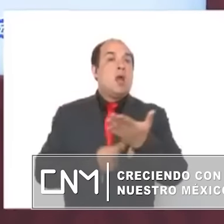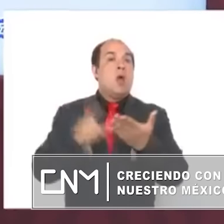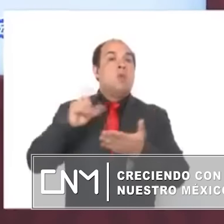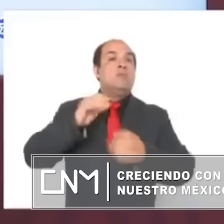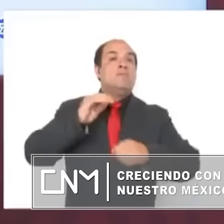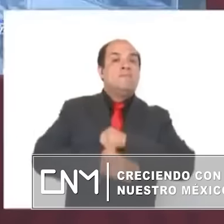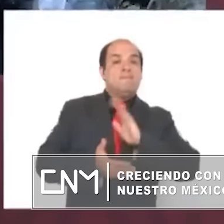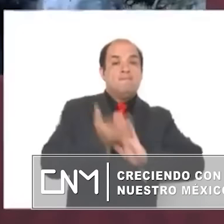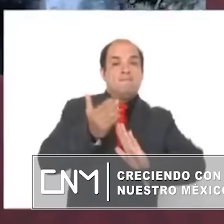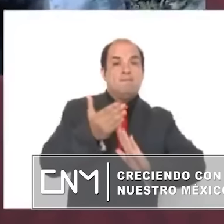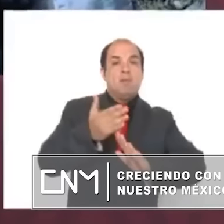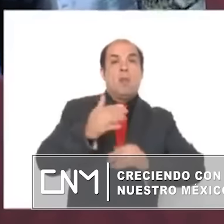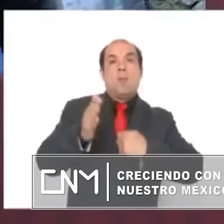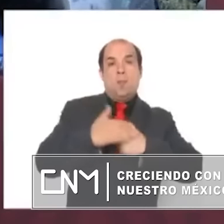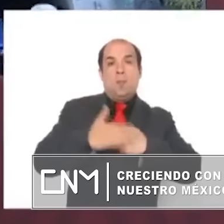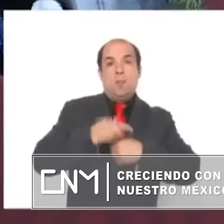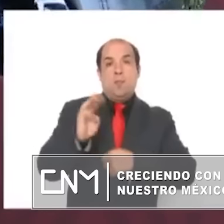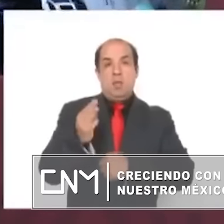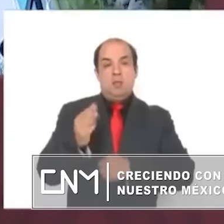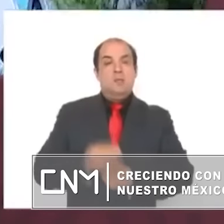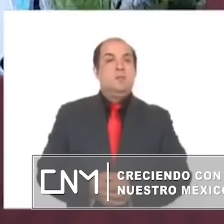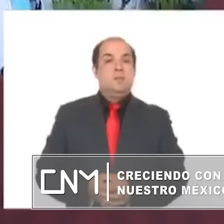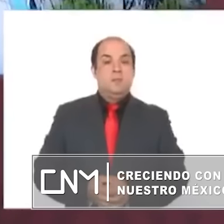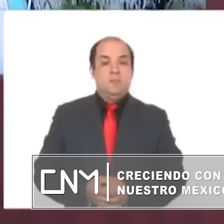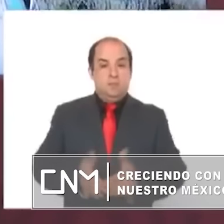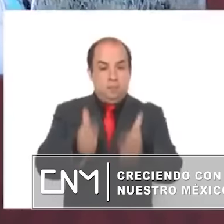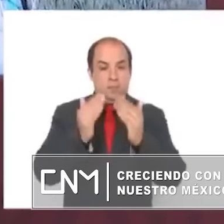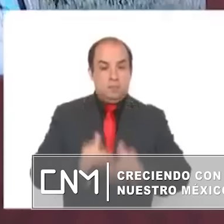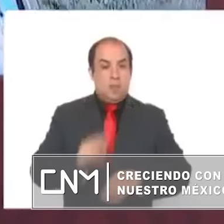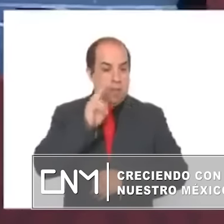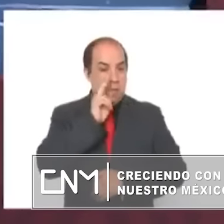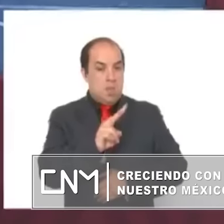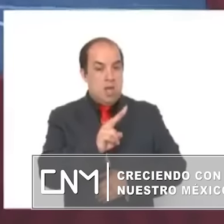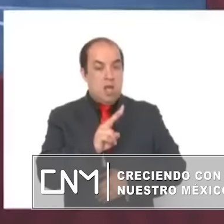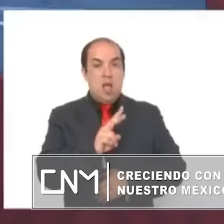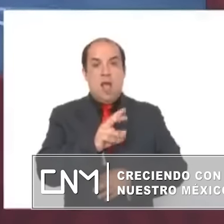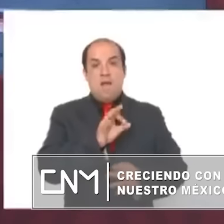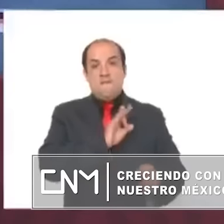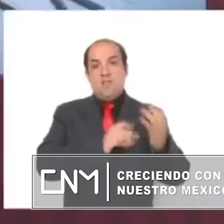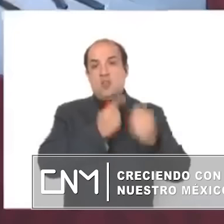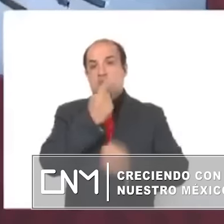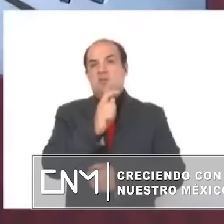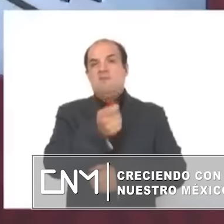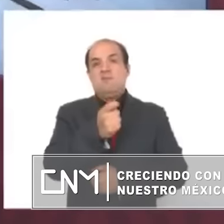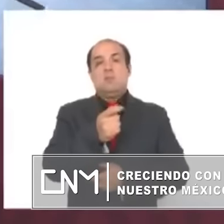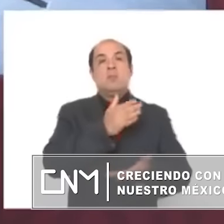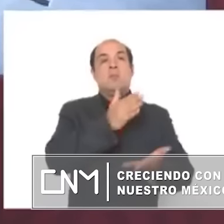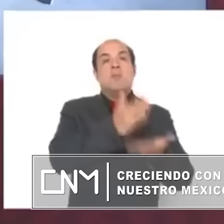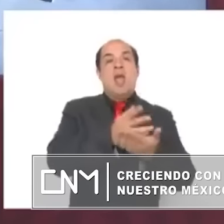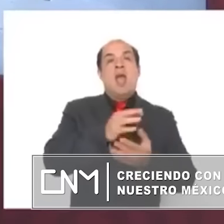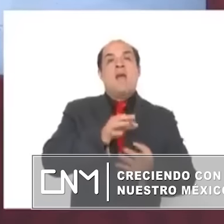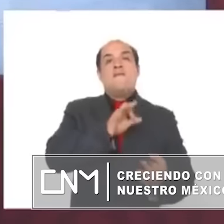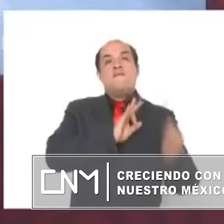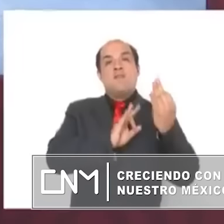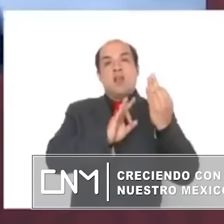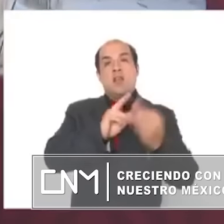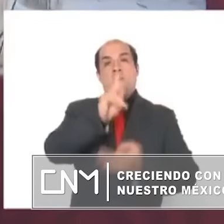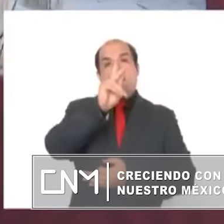mayo. Adelante. Aquí vamos a ver el Frente 1, que es la estación que está frente a Perisur.